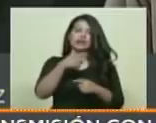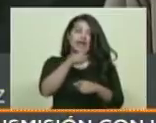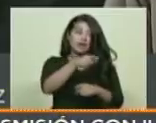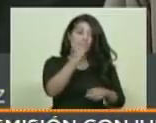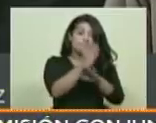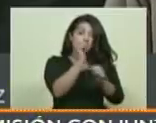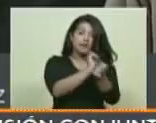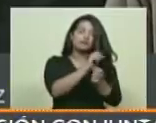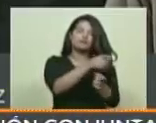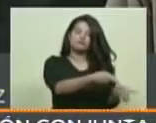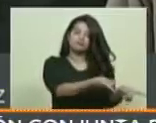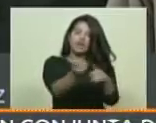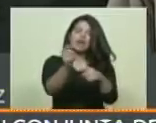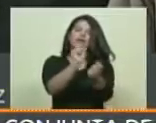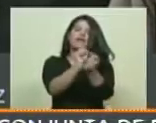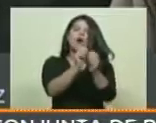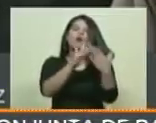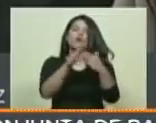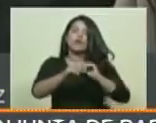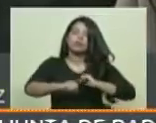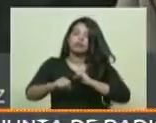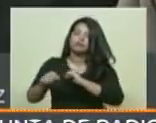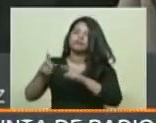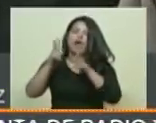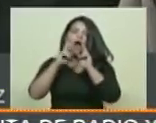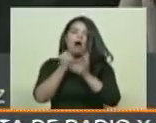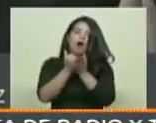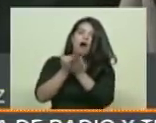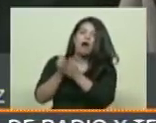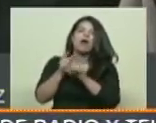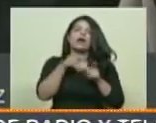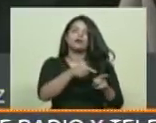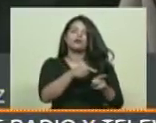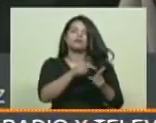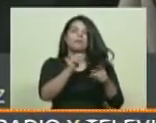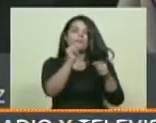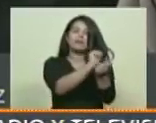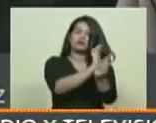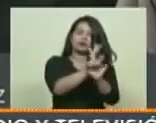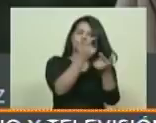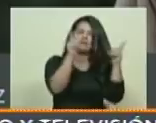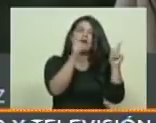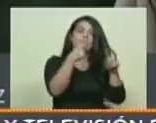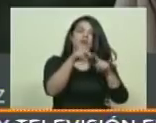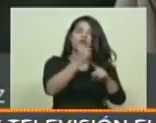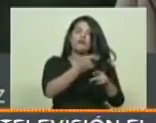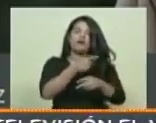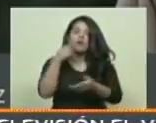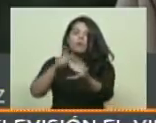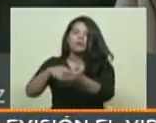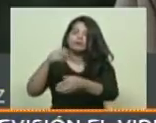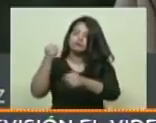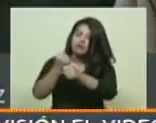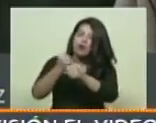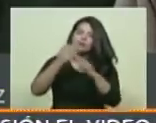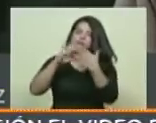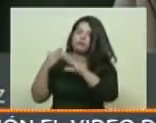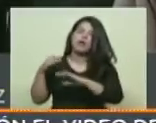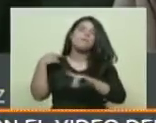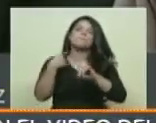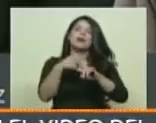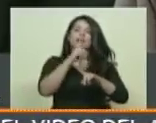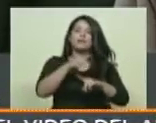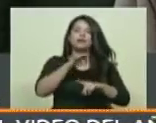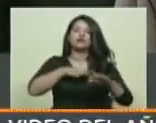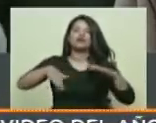condenadas con fórmulas de compensación principalmente para la víctima, sea una persona, sea la sociedad